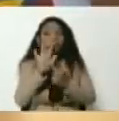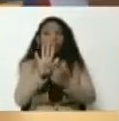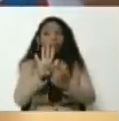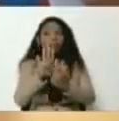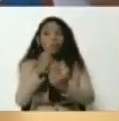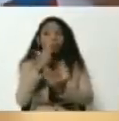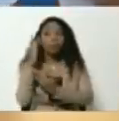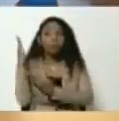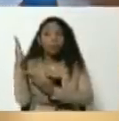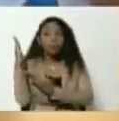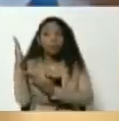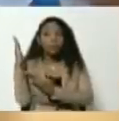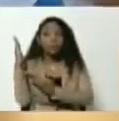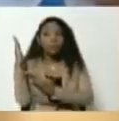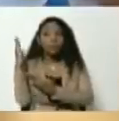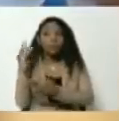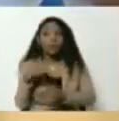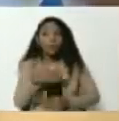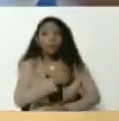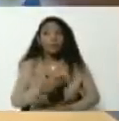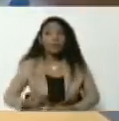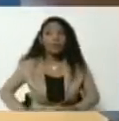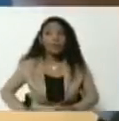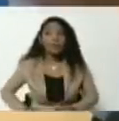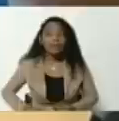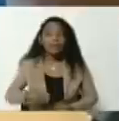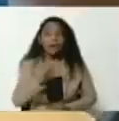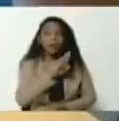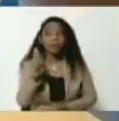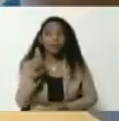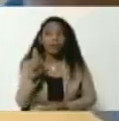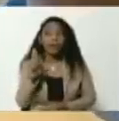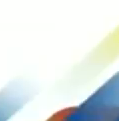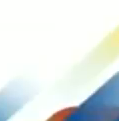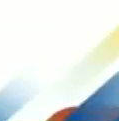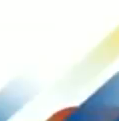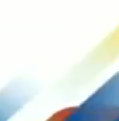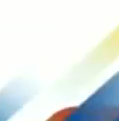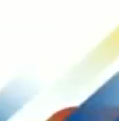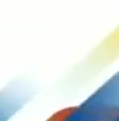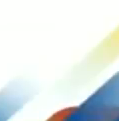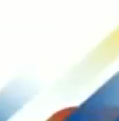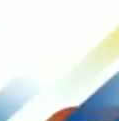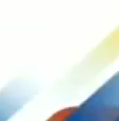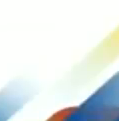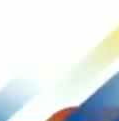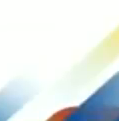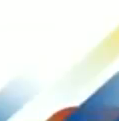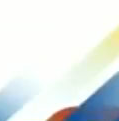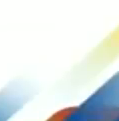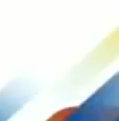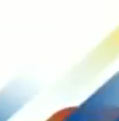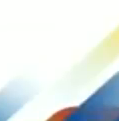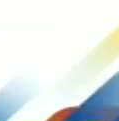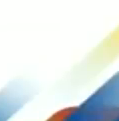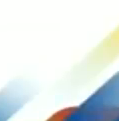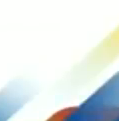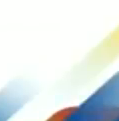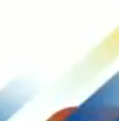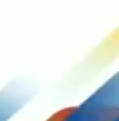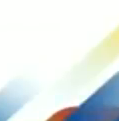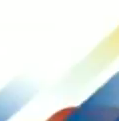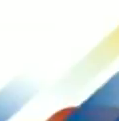el presidente de la República de Narnia, el presidente de la crueldad y el robo,